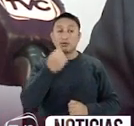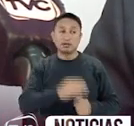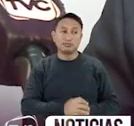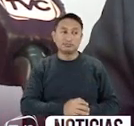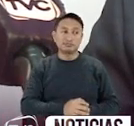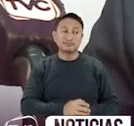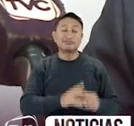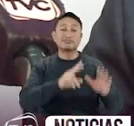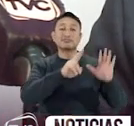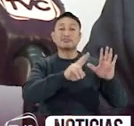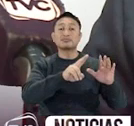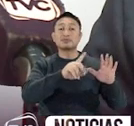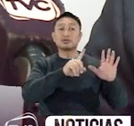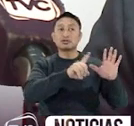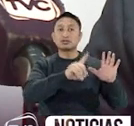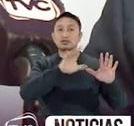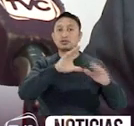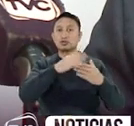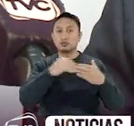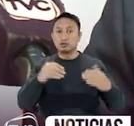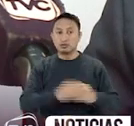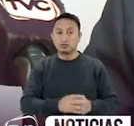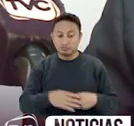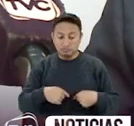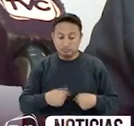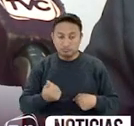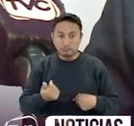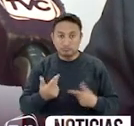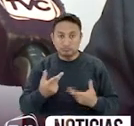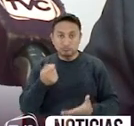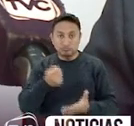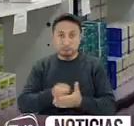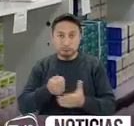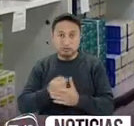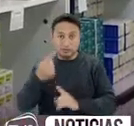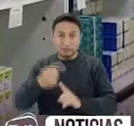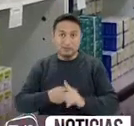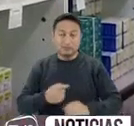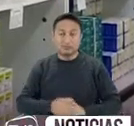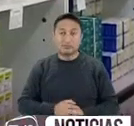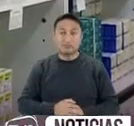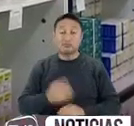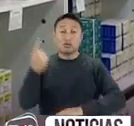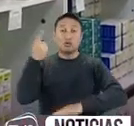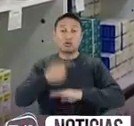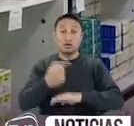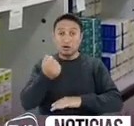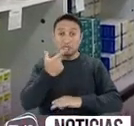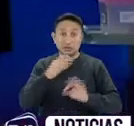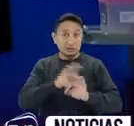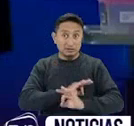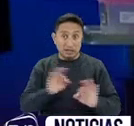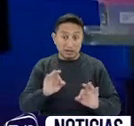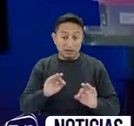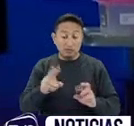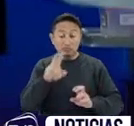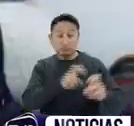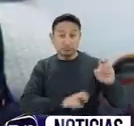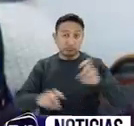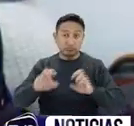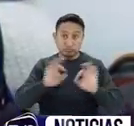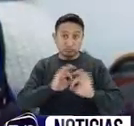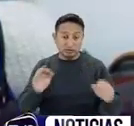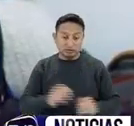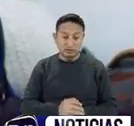costar $65 y eso nosotros tenemos que gastar mensualmente. Un día sin los medicamentos y exámenes que requieren los